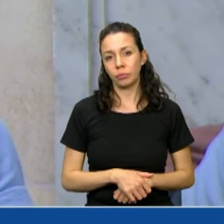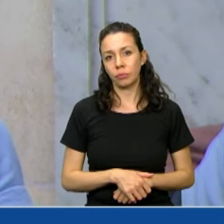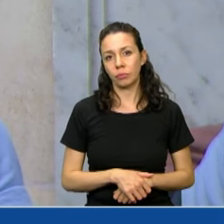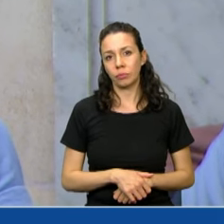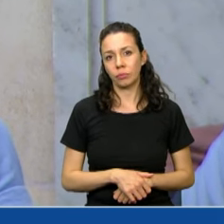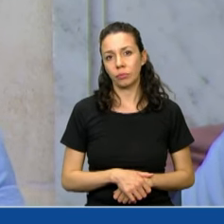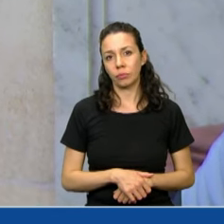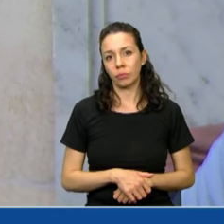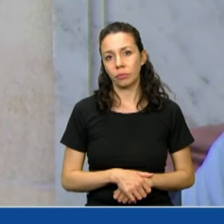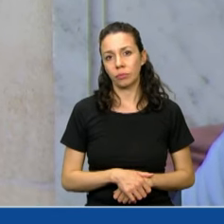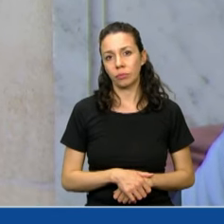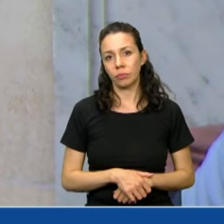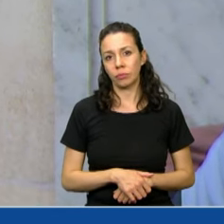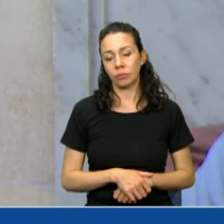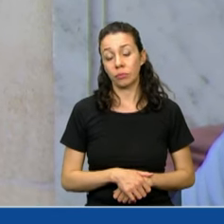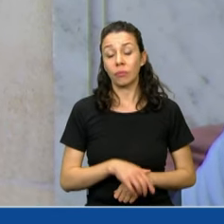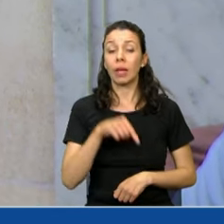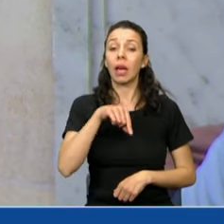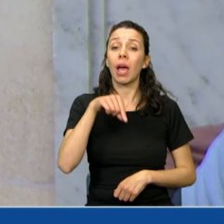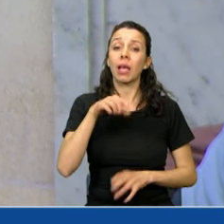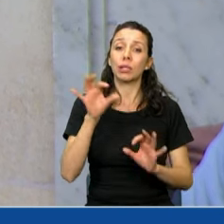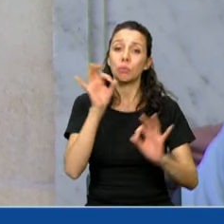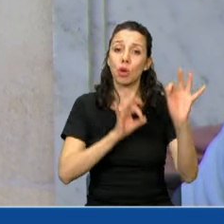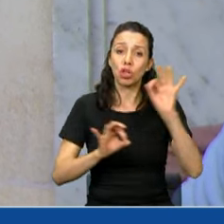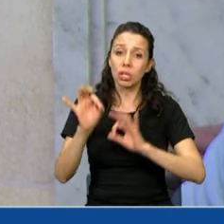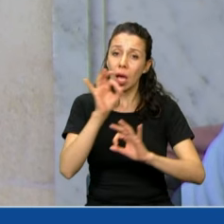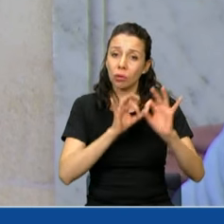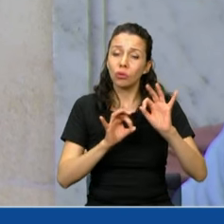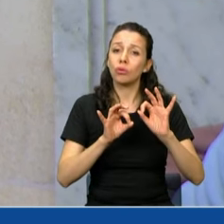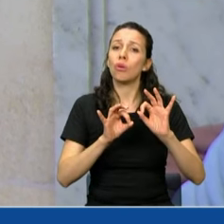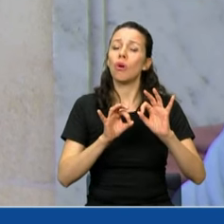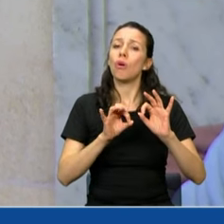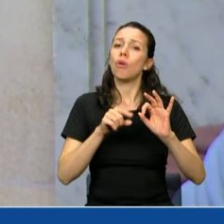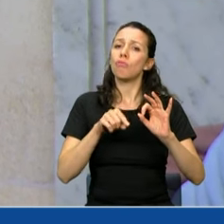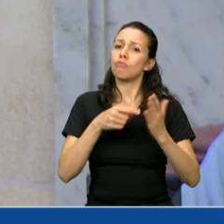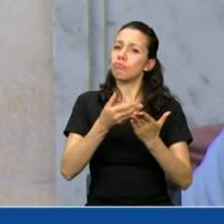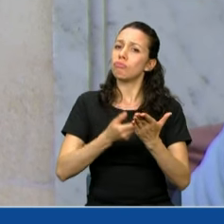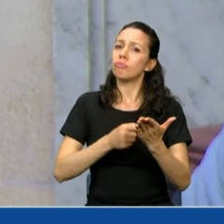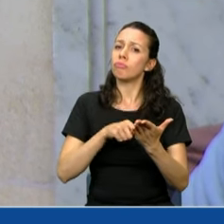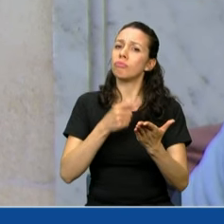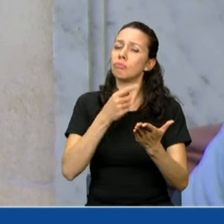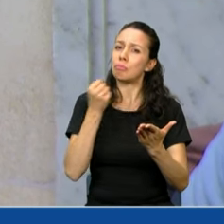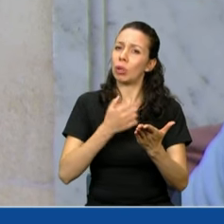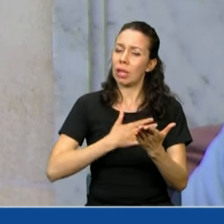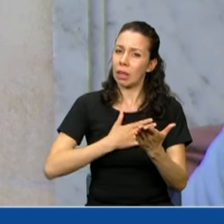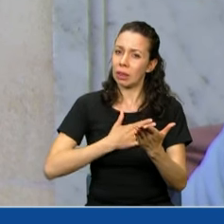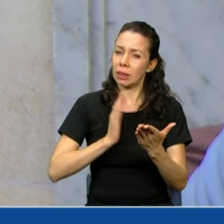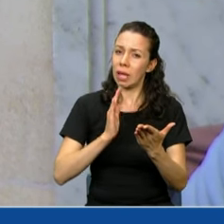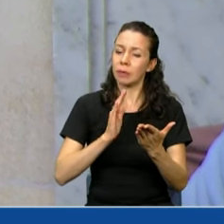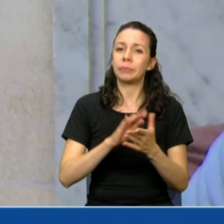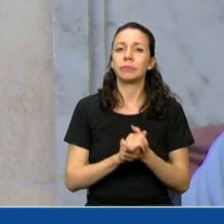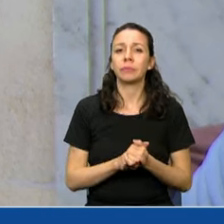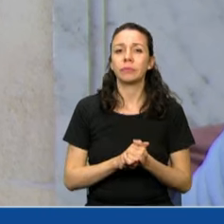este este proyecto presidente contiene algo que para mí es muy importante y tiene que ver con